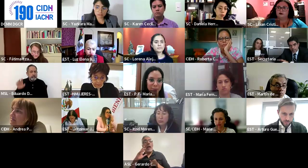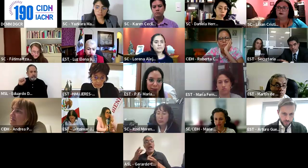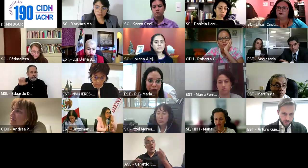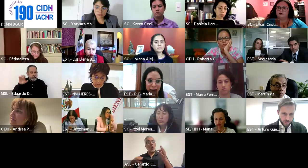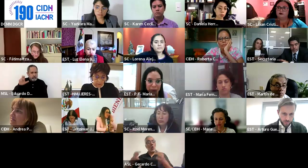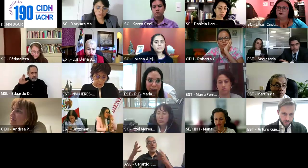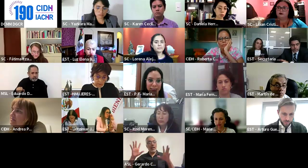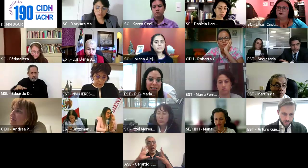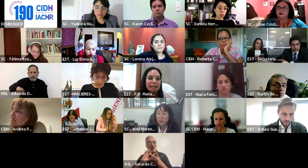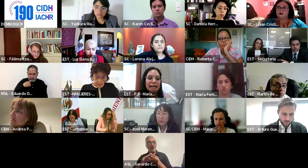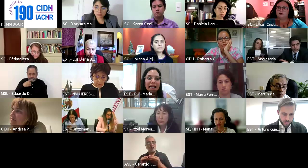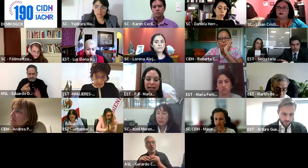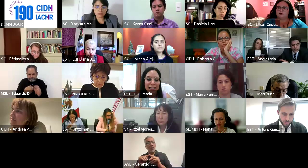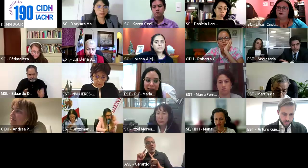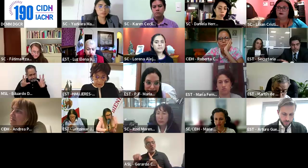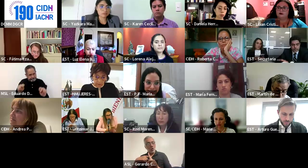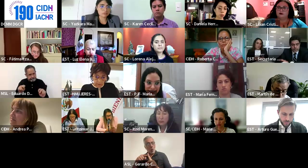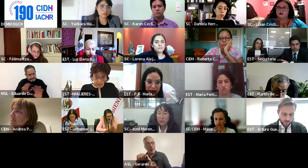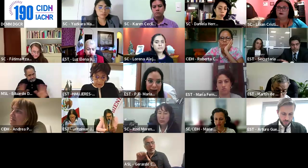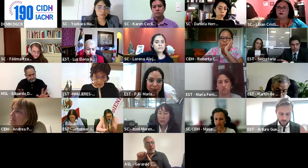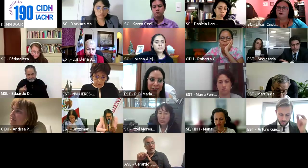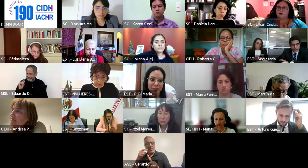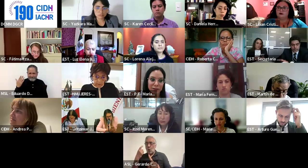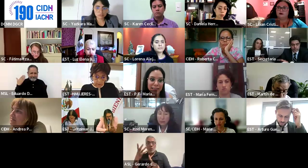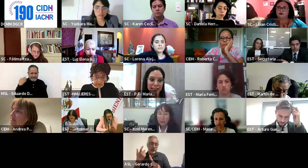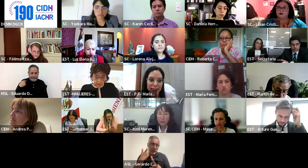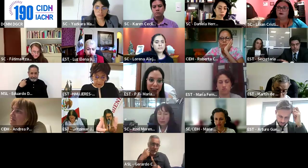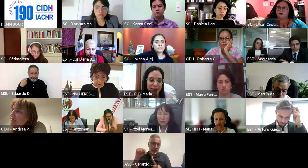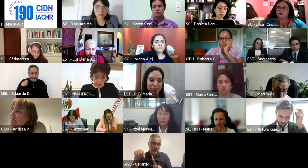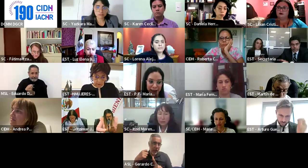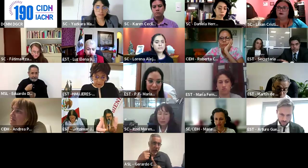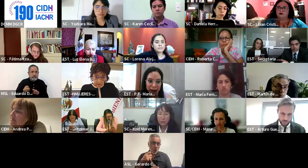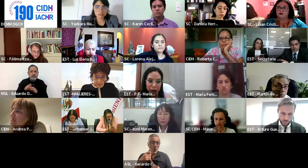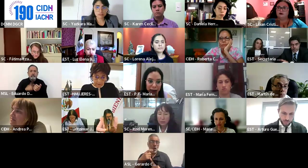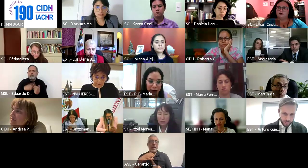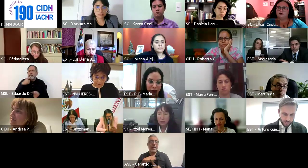respecto específicamente. Recientemente este año en la queja